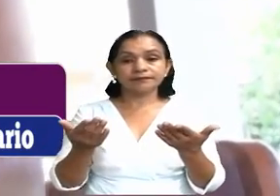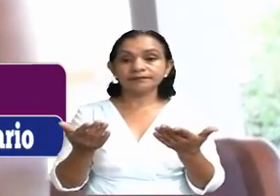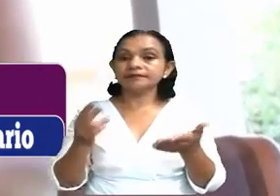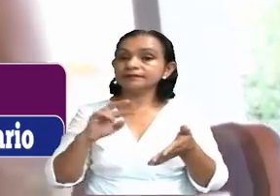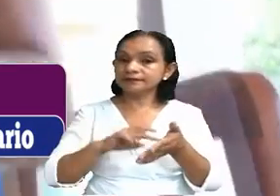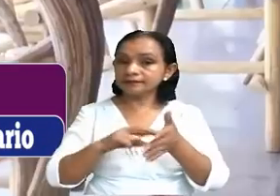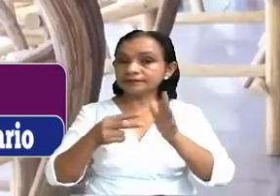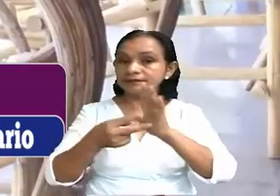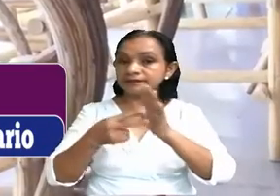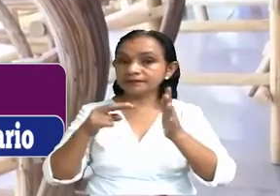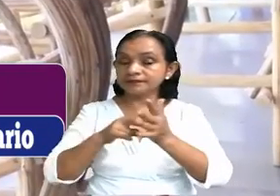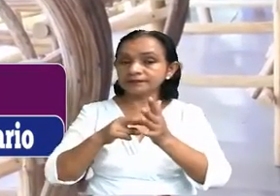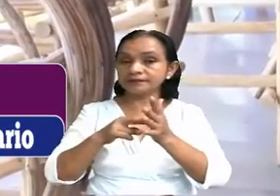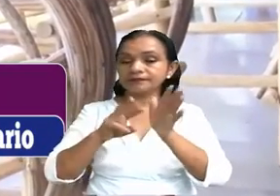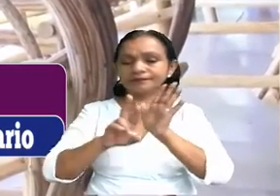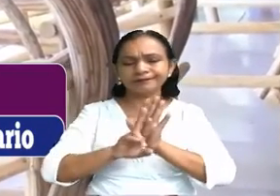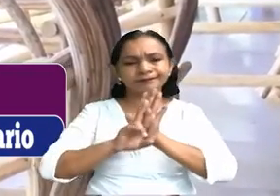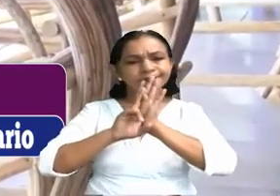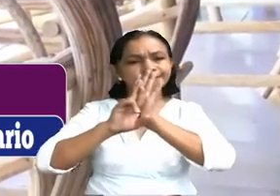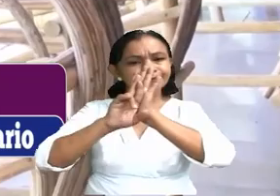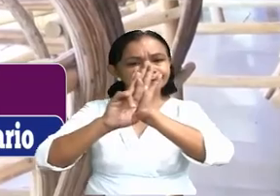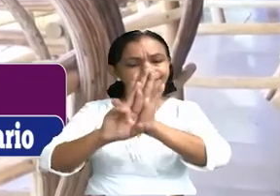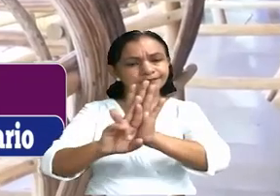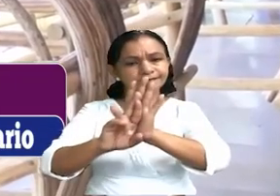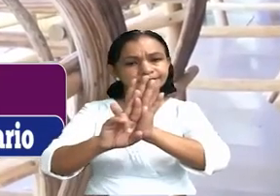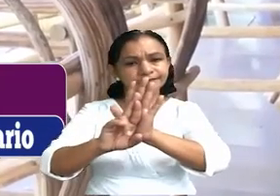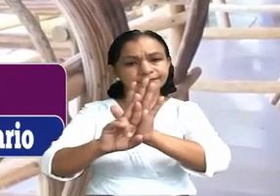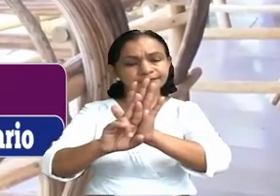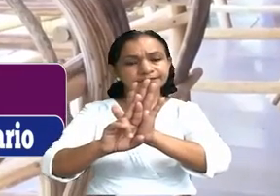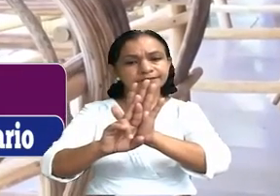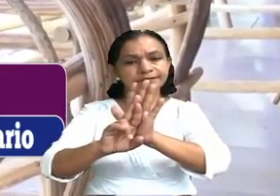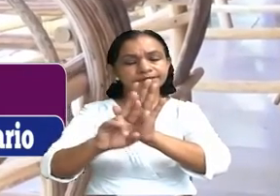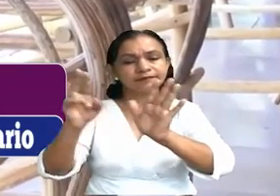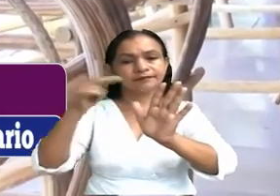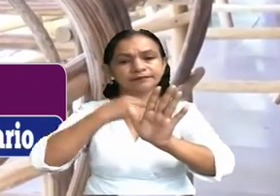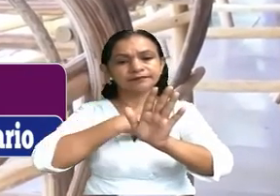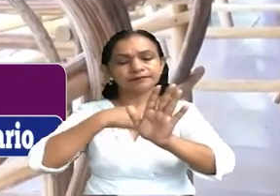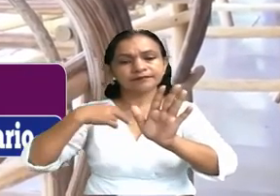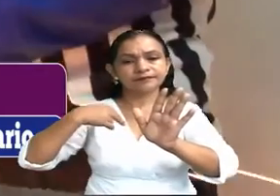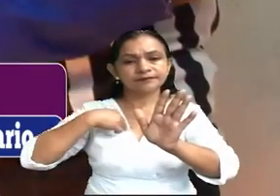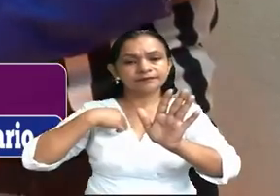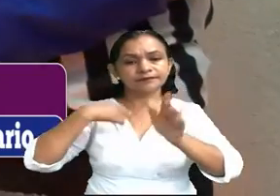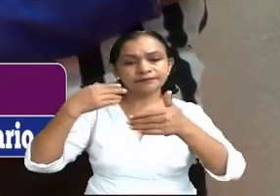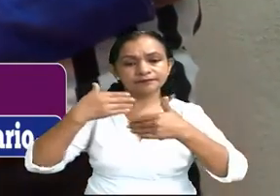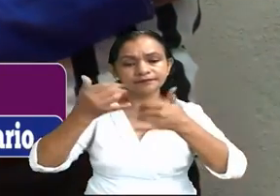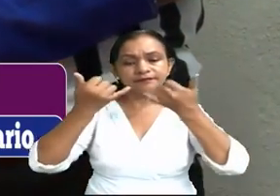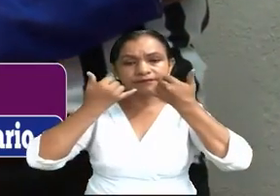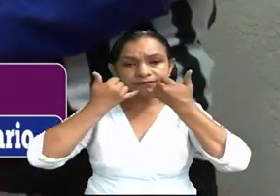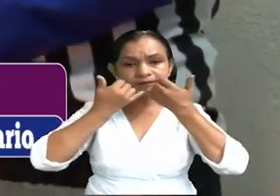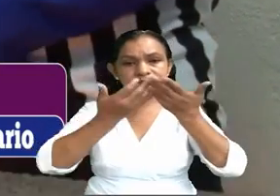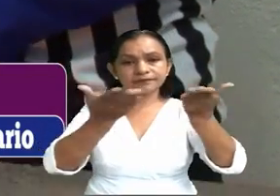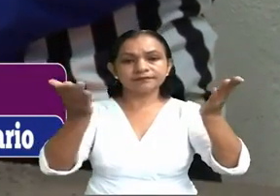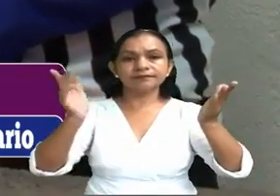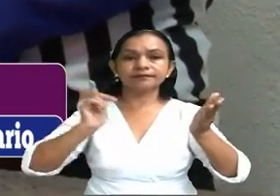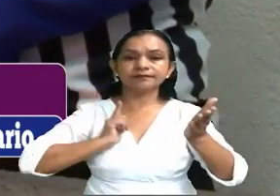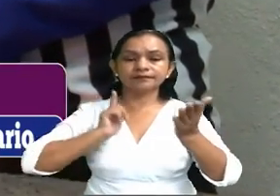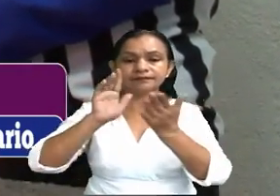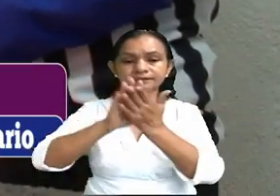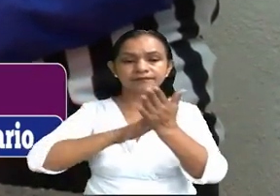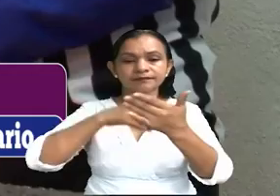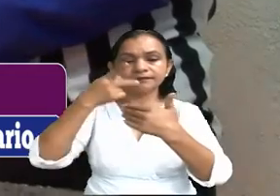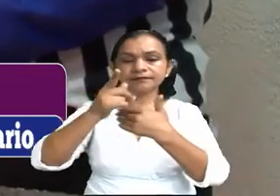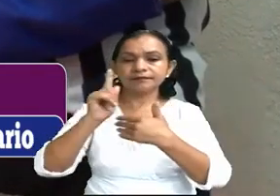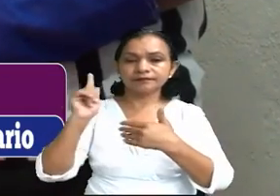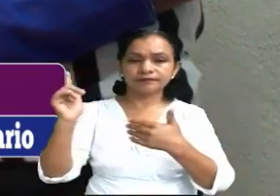constituyen, pues, esas respuestas que se vienen generando a raíz de la información que contiene el programa Todos